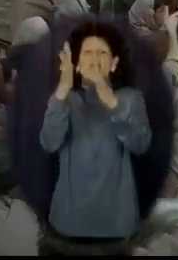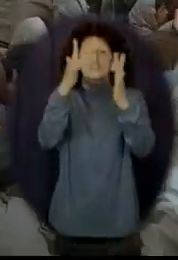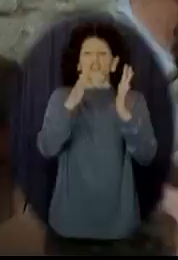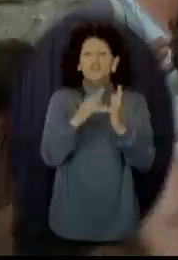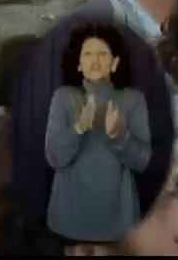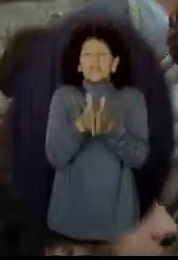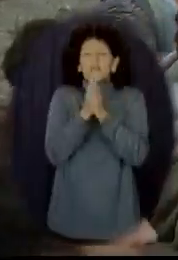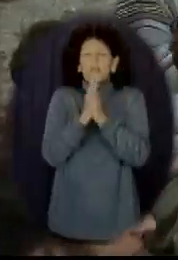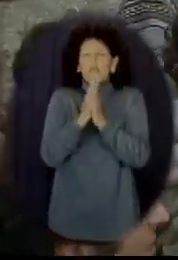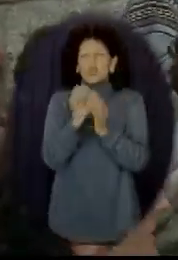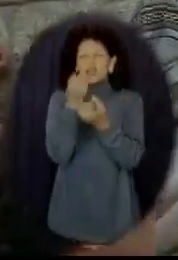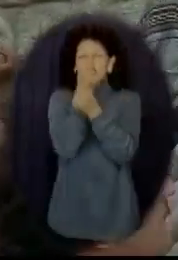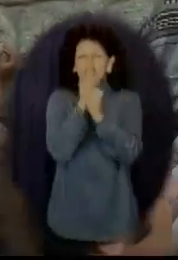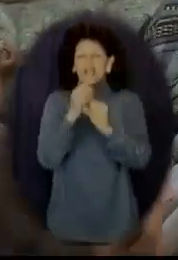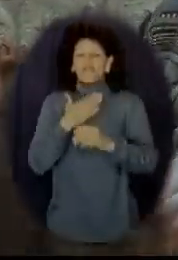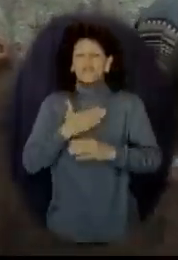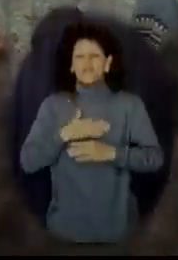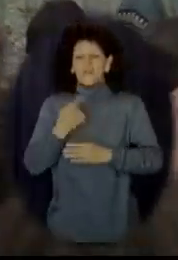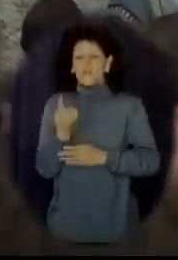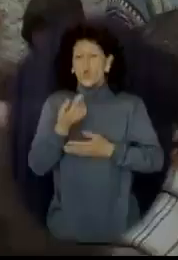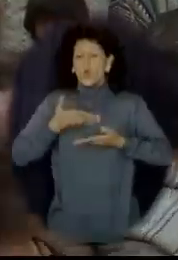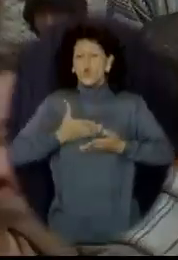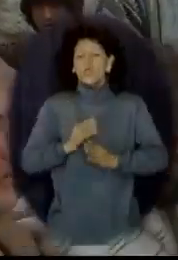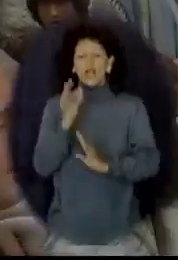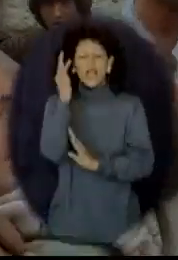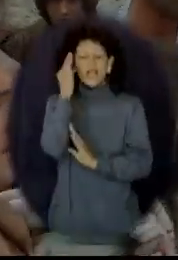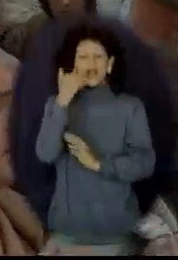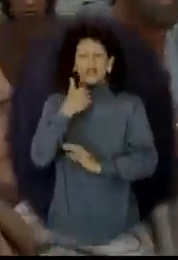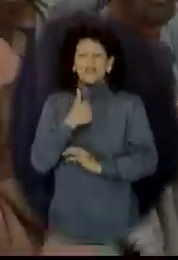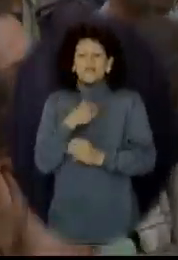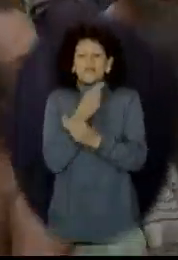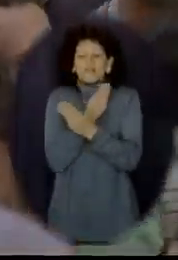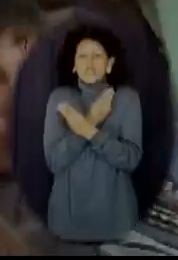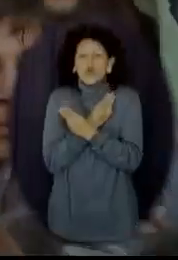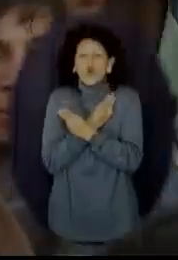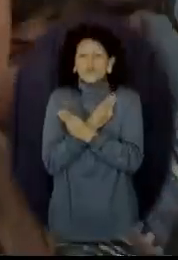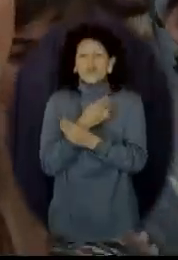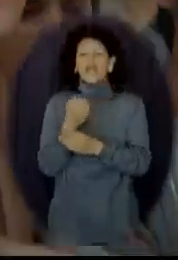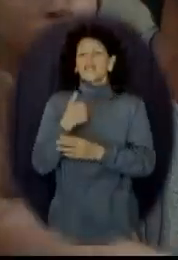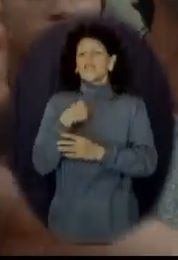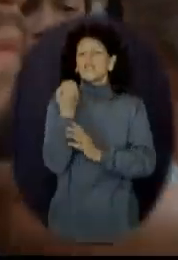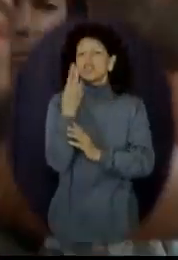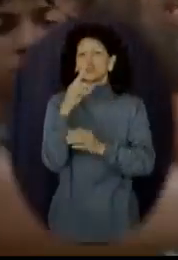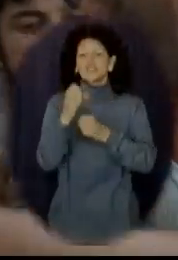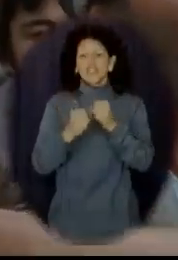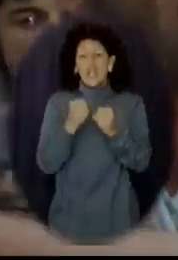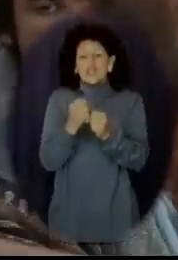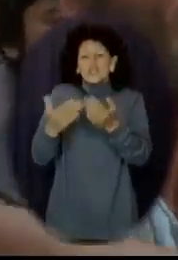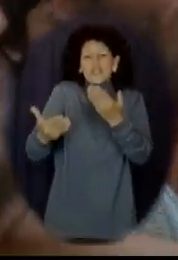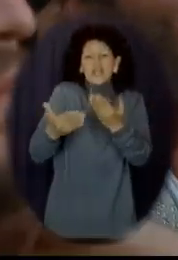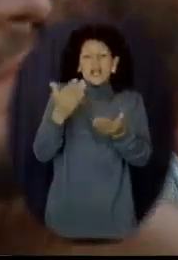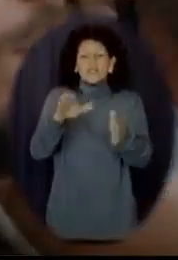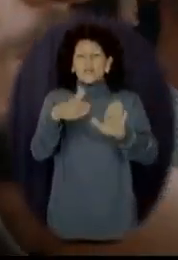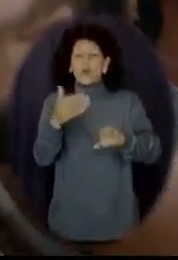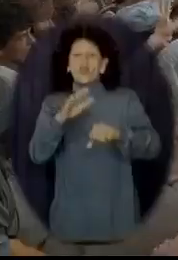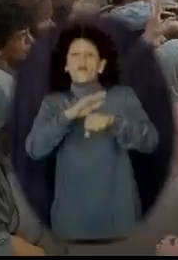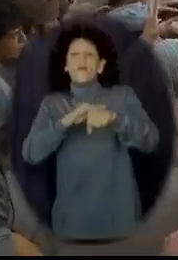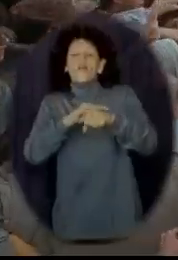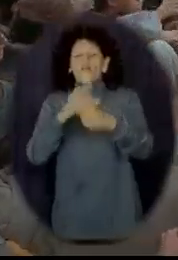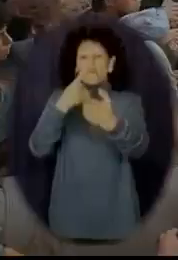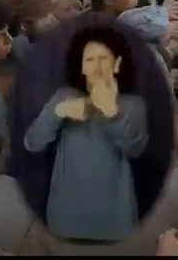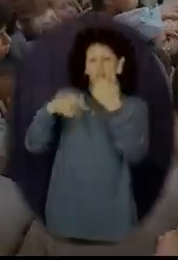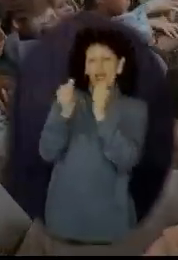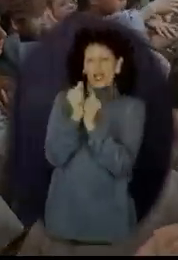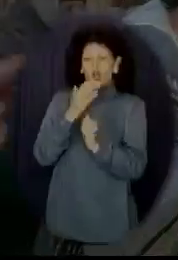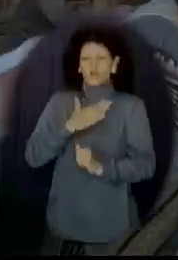te ruego, salva a mi única hija. Ten piedad, Señor. Solo tiene 12 años y está muriendo. Por favor,